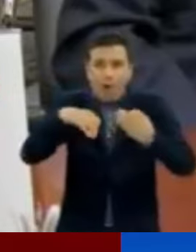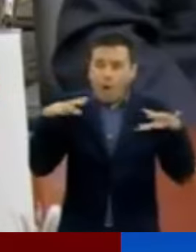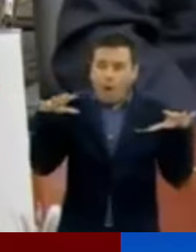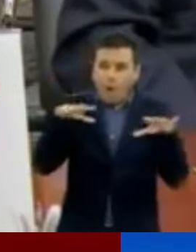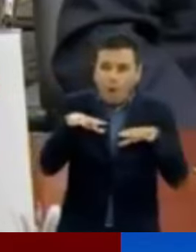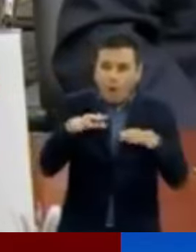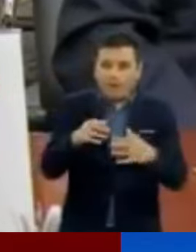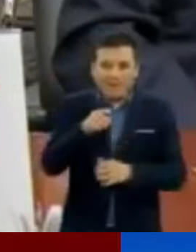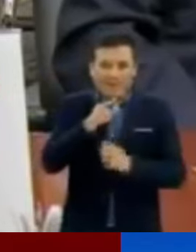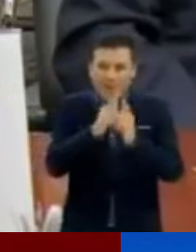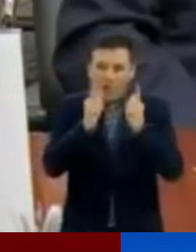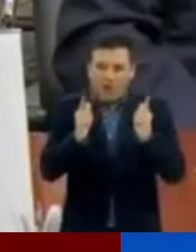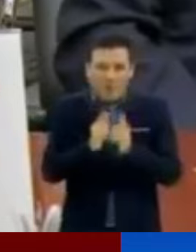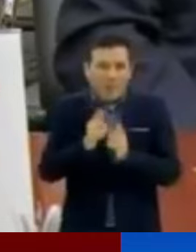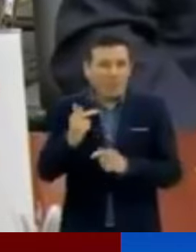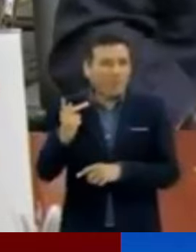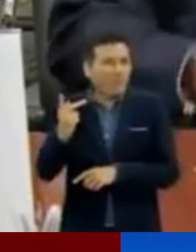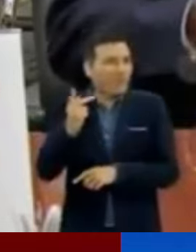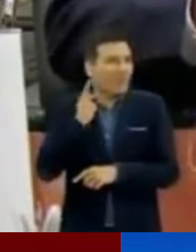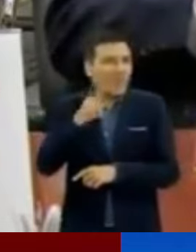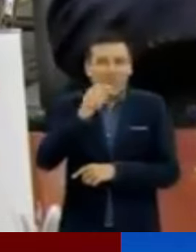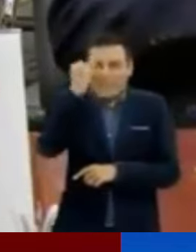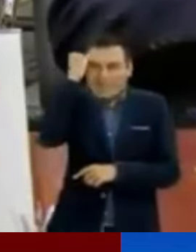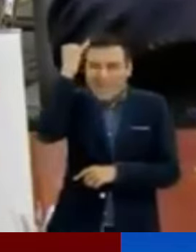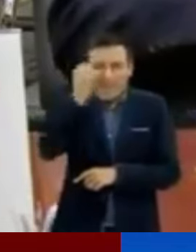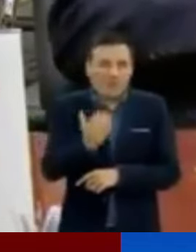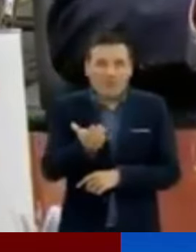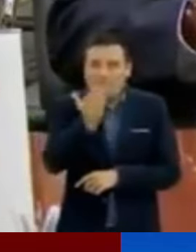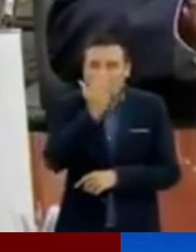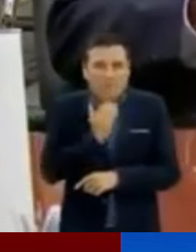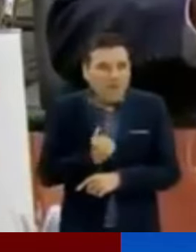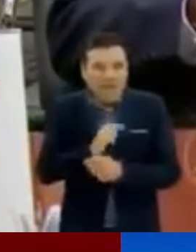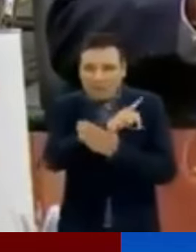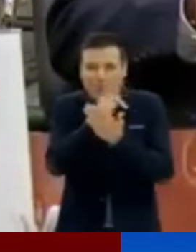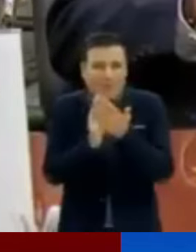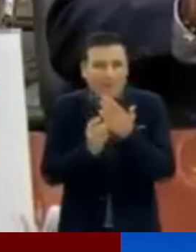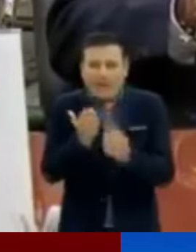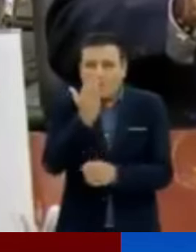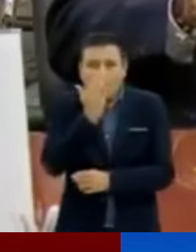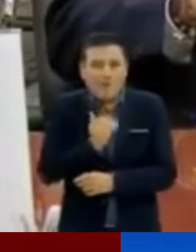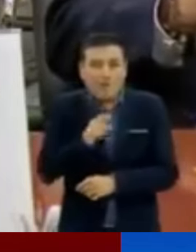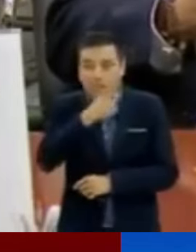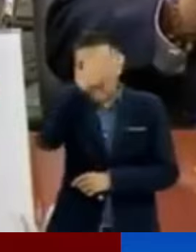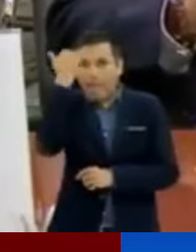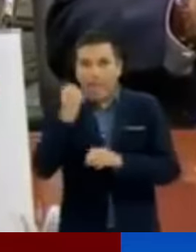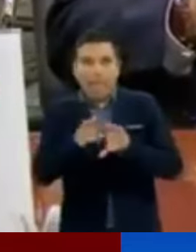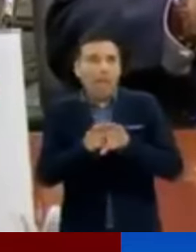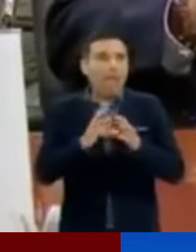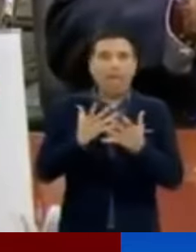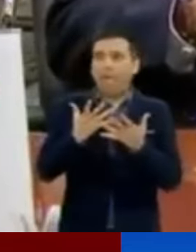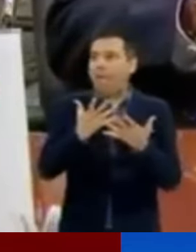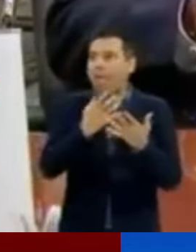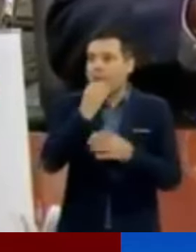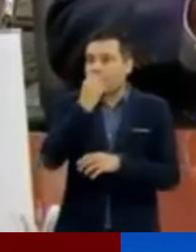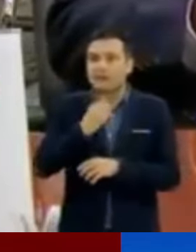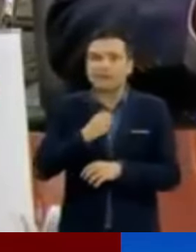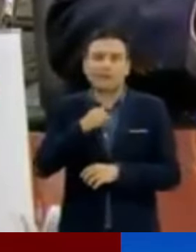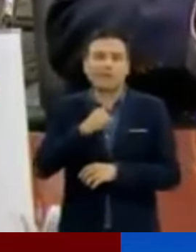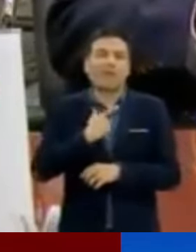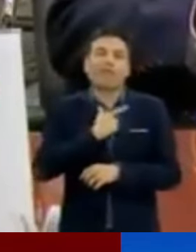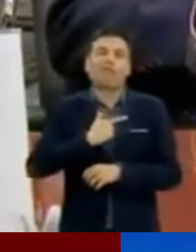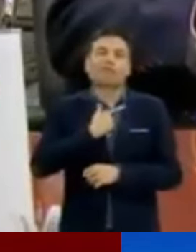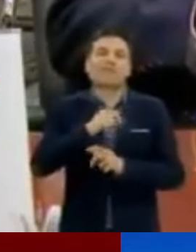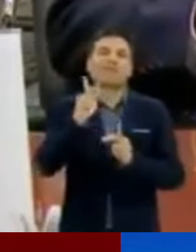partido sin definición ideológica, sin definición programática, no saben qué hacer más que hacer TikToks. Esa